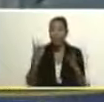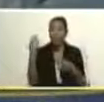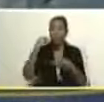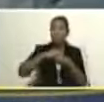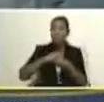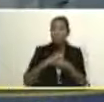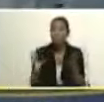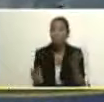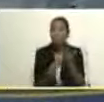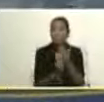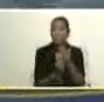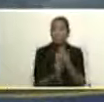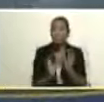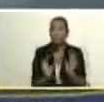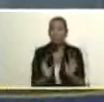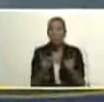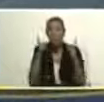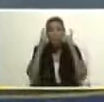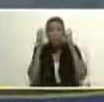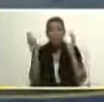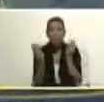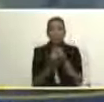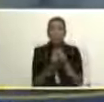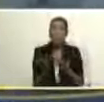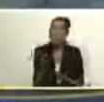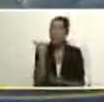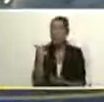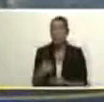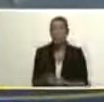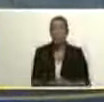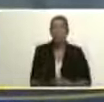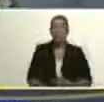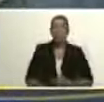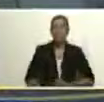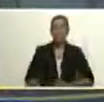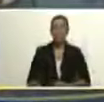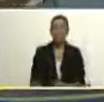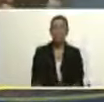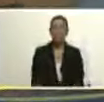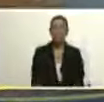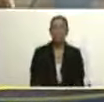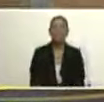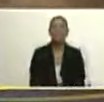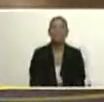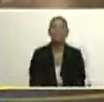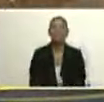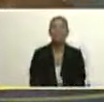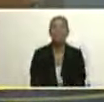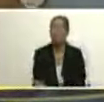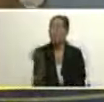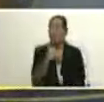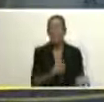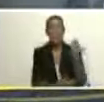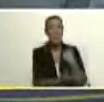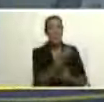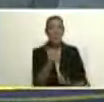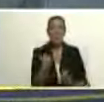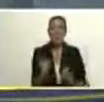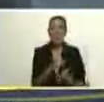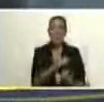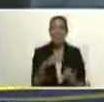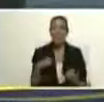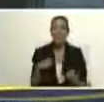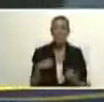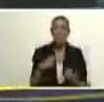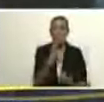¿Ah? ¿Una foto contigo? Vente pues. Mira. Ajá, vente también tú también. Pero